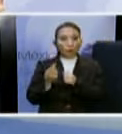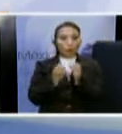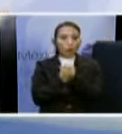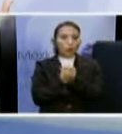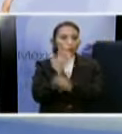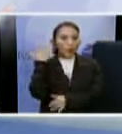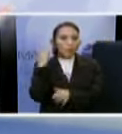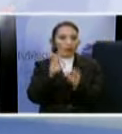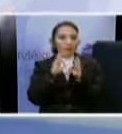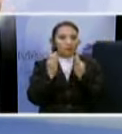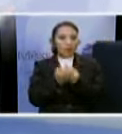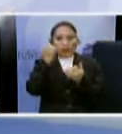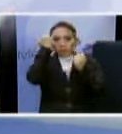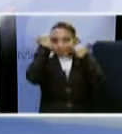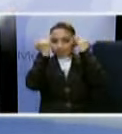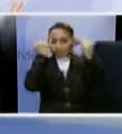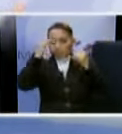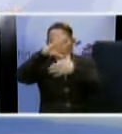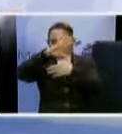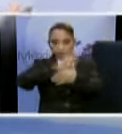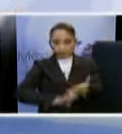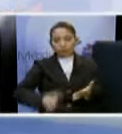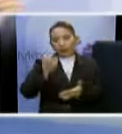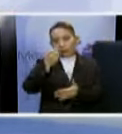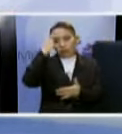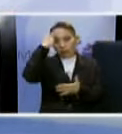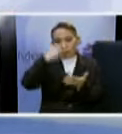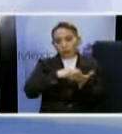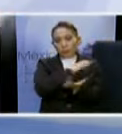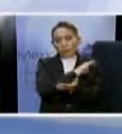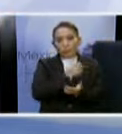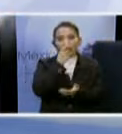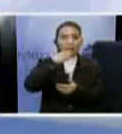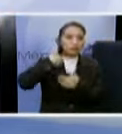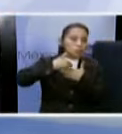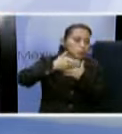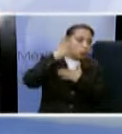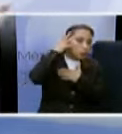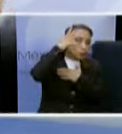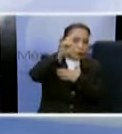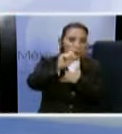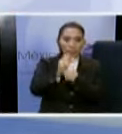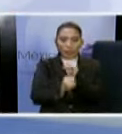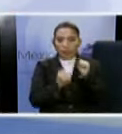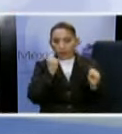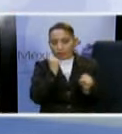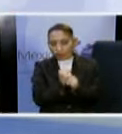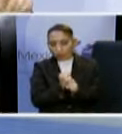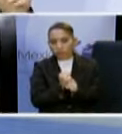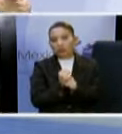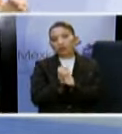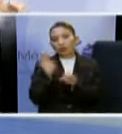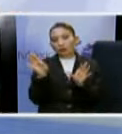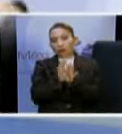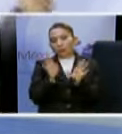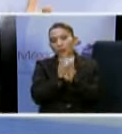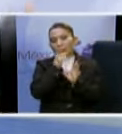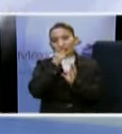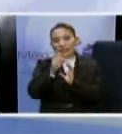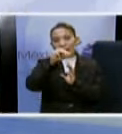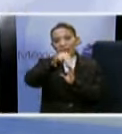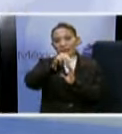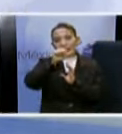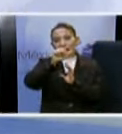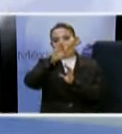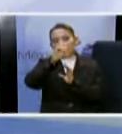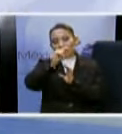nuevo esquema de innovación del continente. Eso es lo que creo que se podrá decir a 20 años de distancia, como lo estamos diciendo de NAFTA,